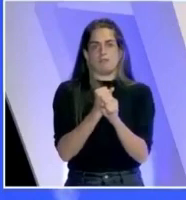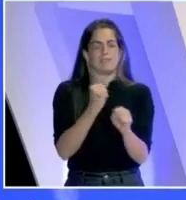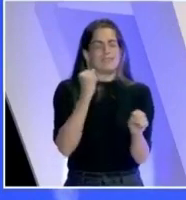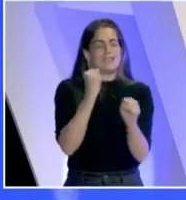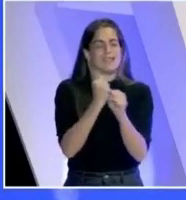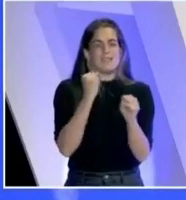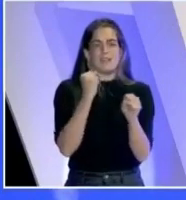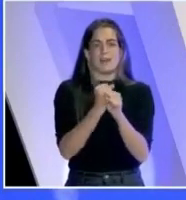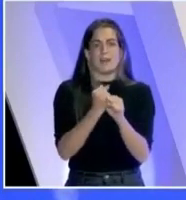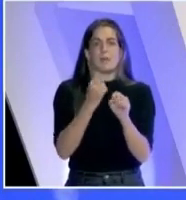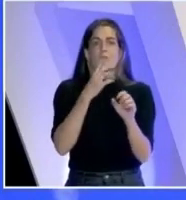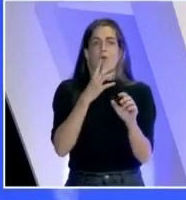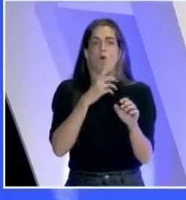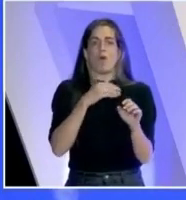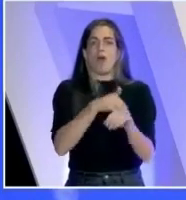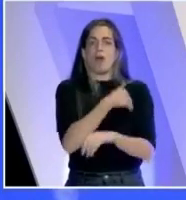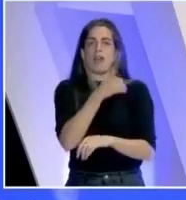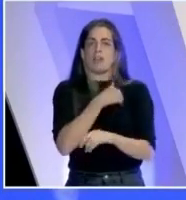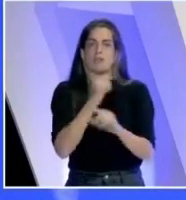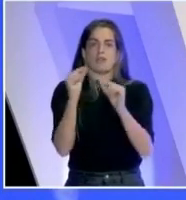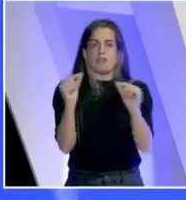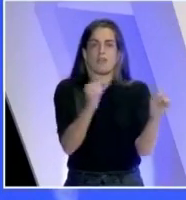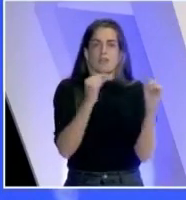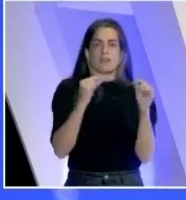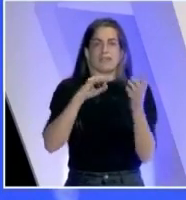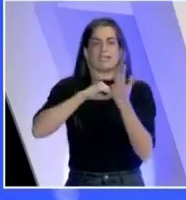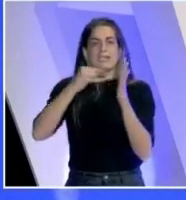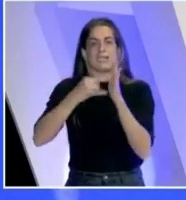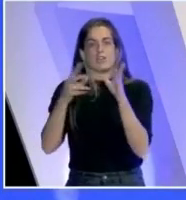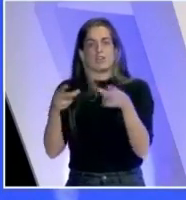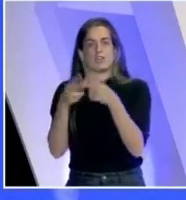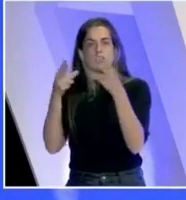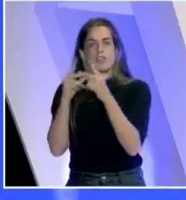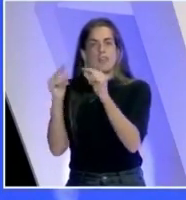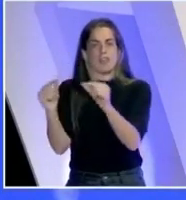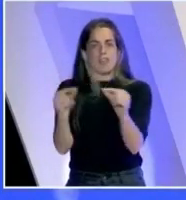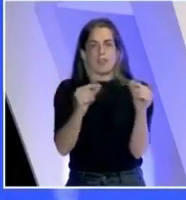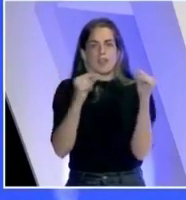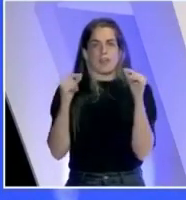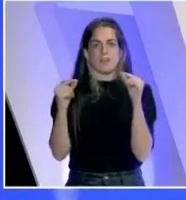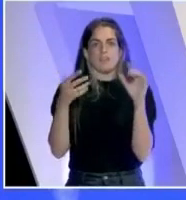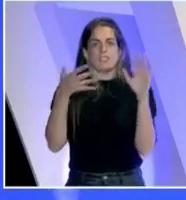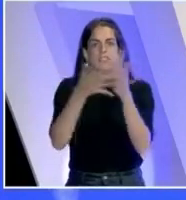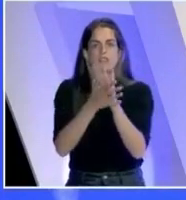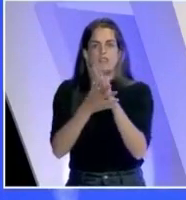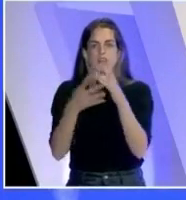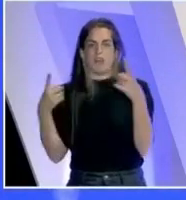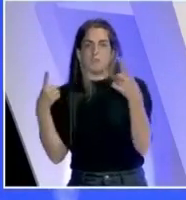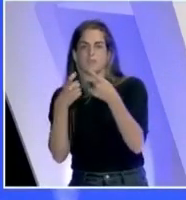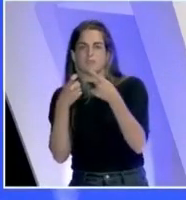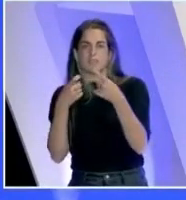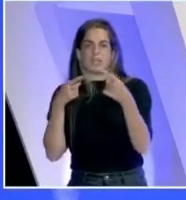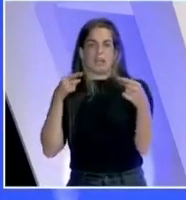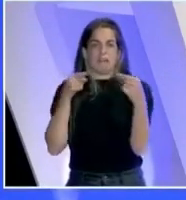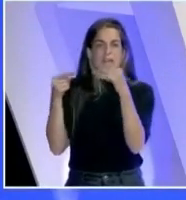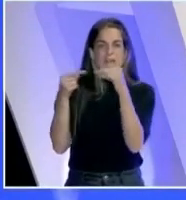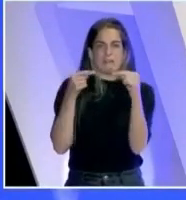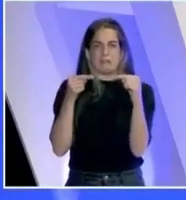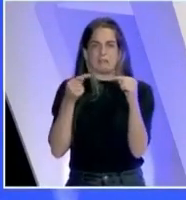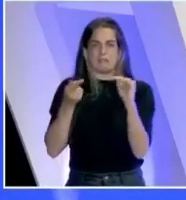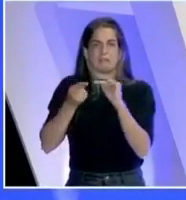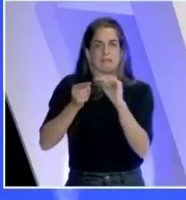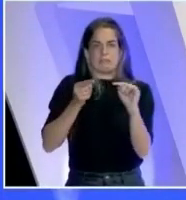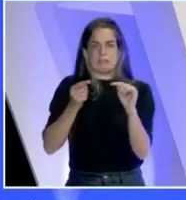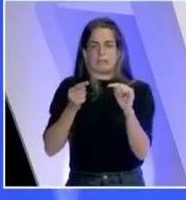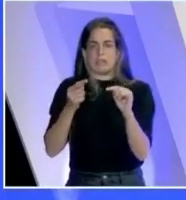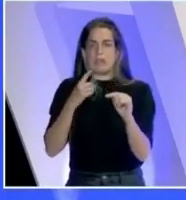que el debate académico, que el debate técnico-social está muy lejos de los gestos de crispación y enfrentamiento con el que a veces nos castiga el